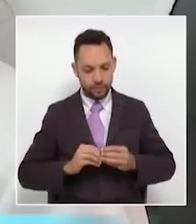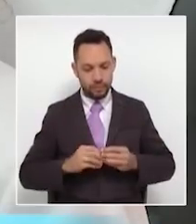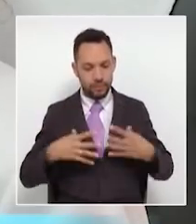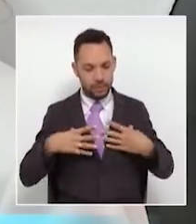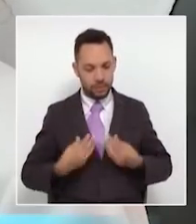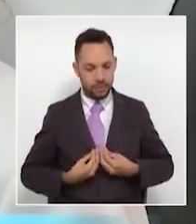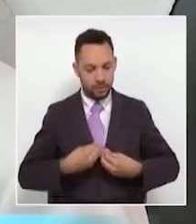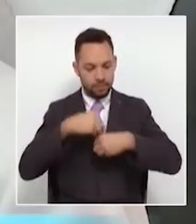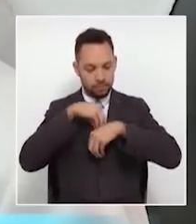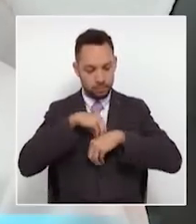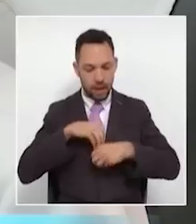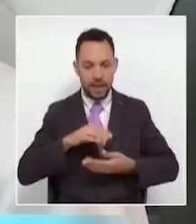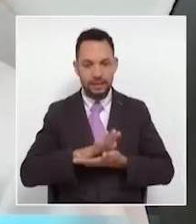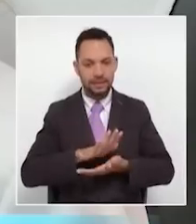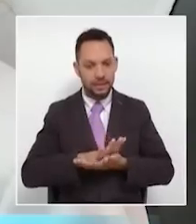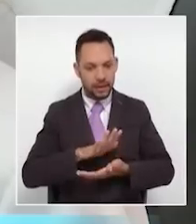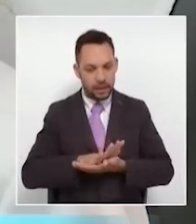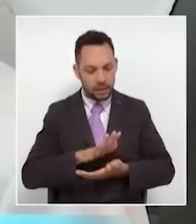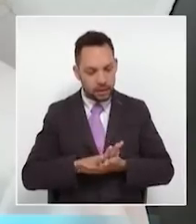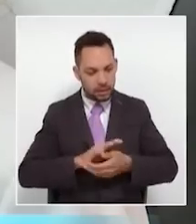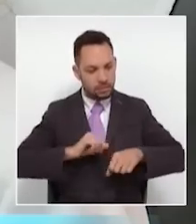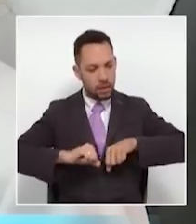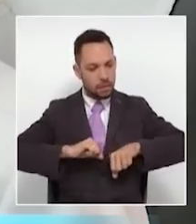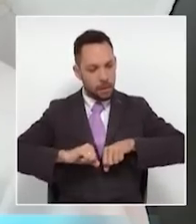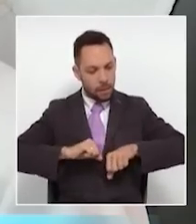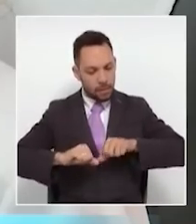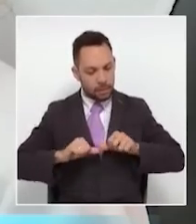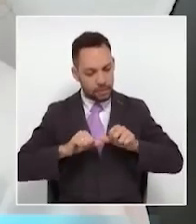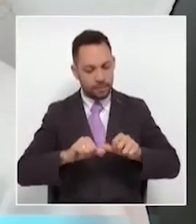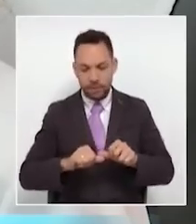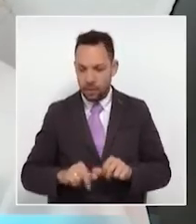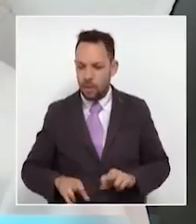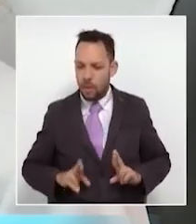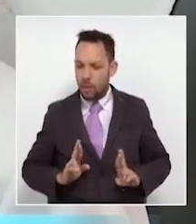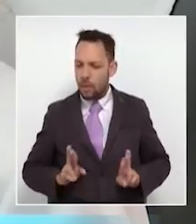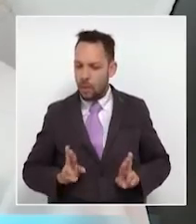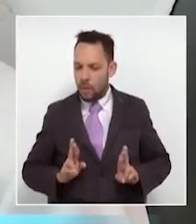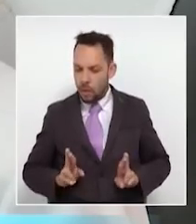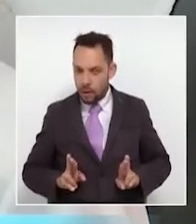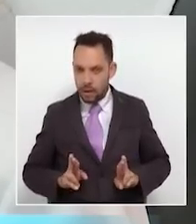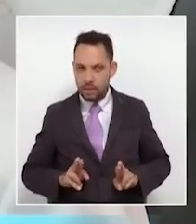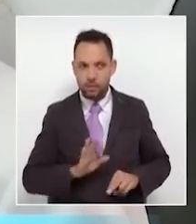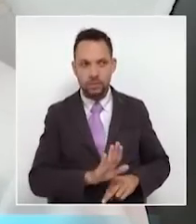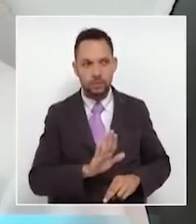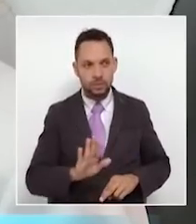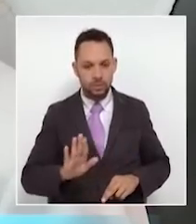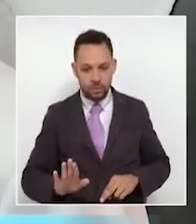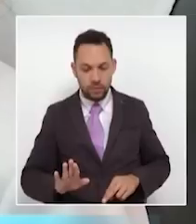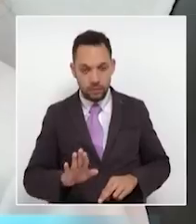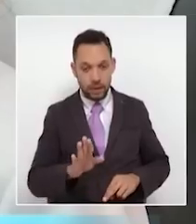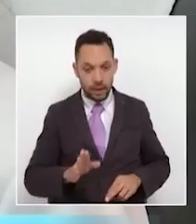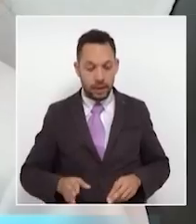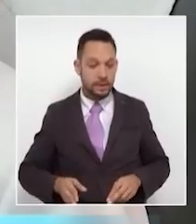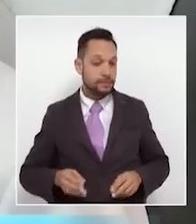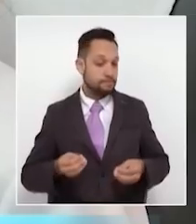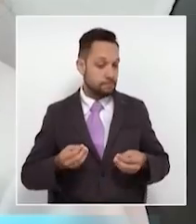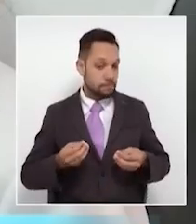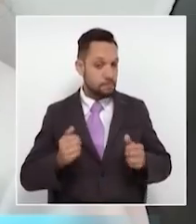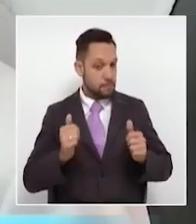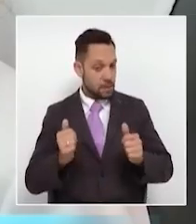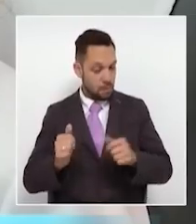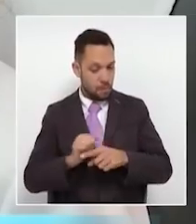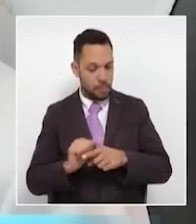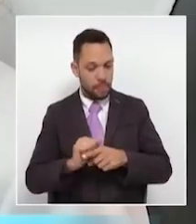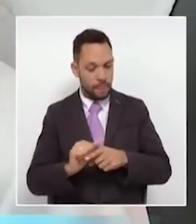es un estado de la hora y ojalá ustedes se dieran ese gran regalo a través de la meditación